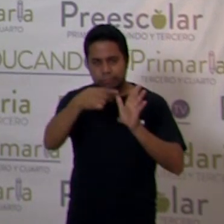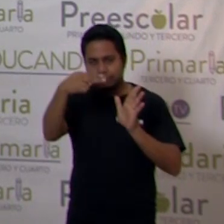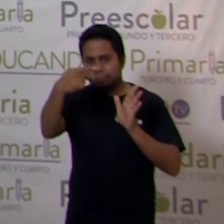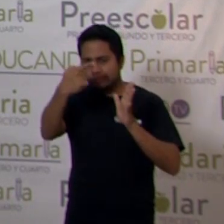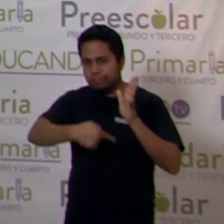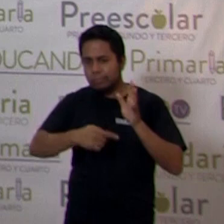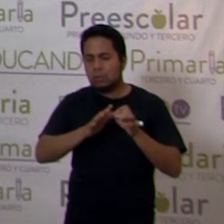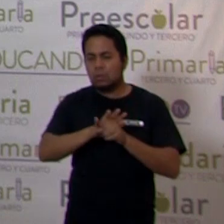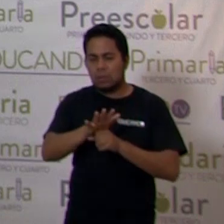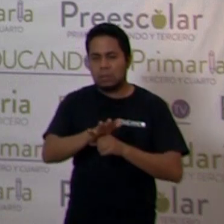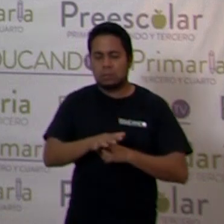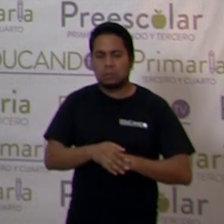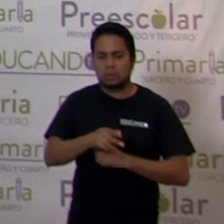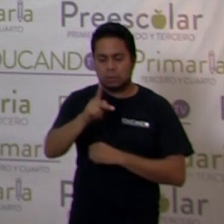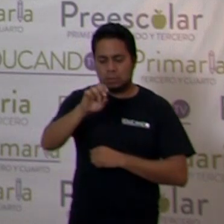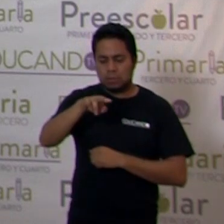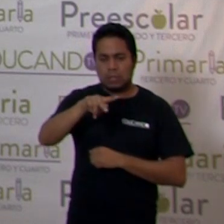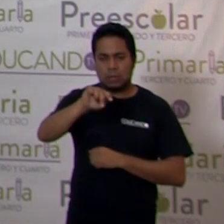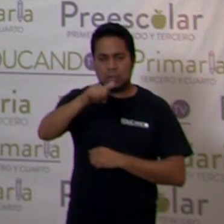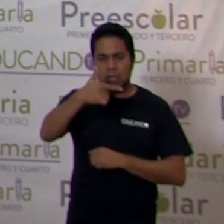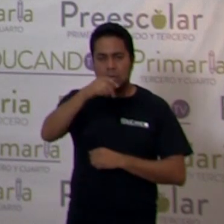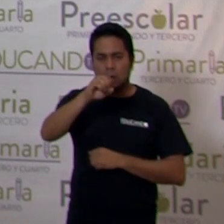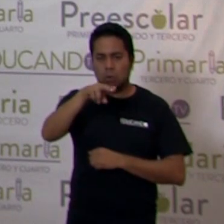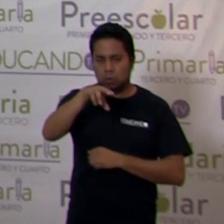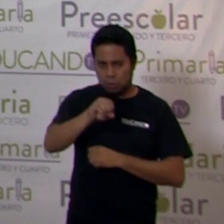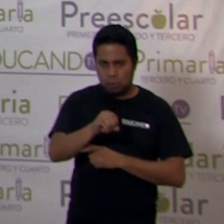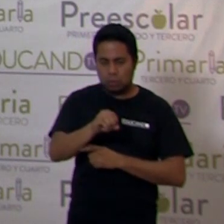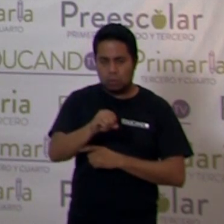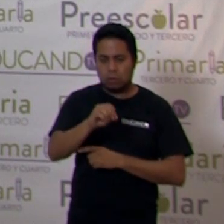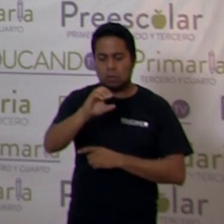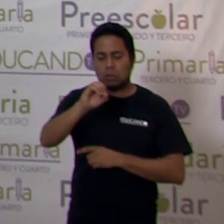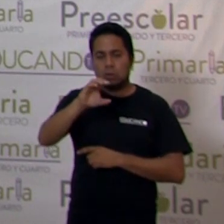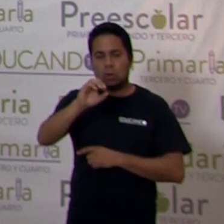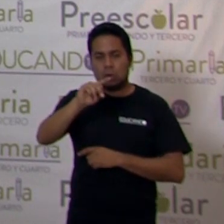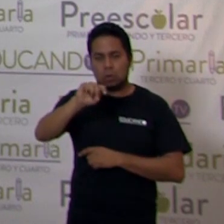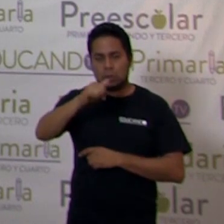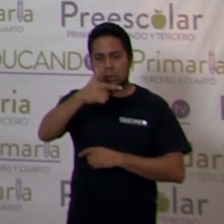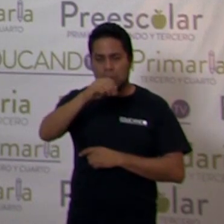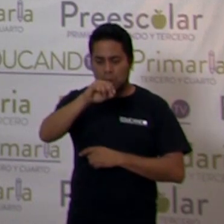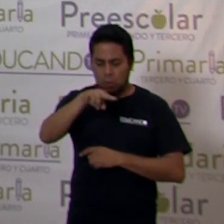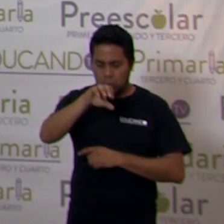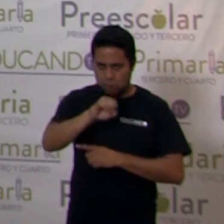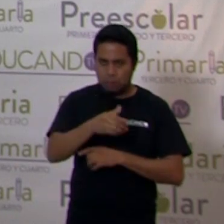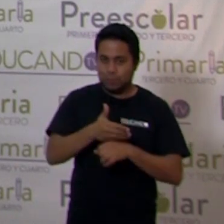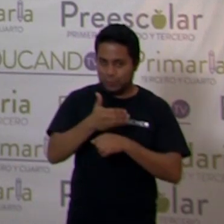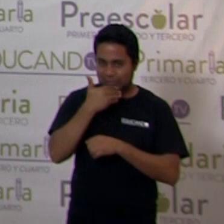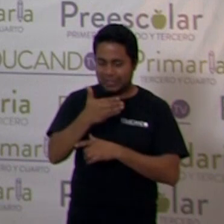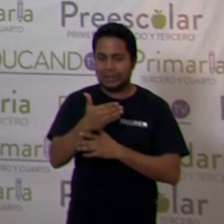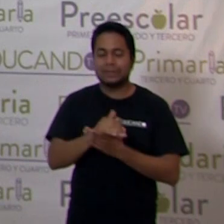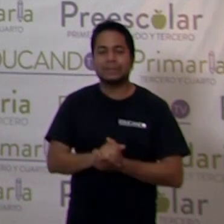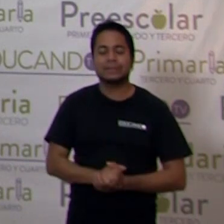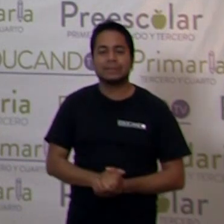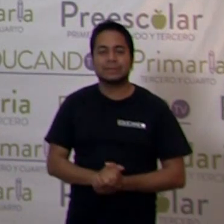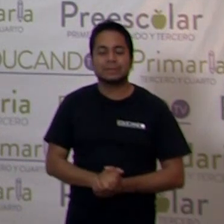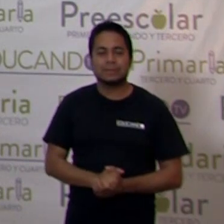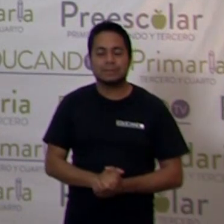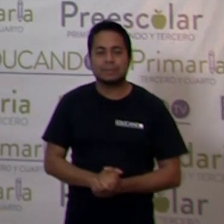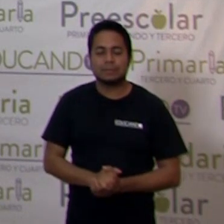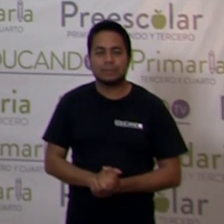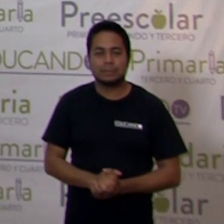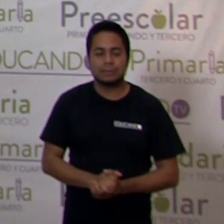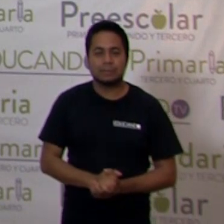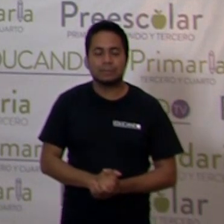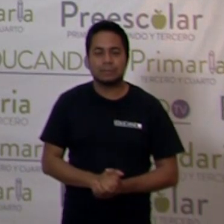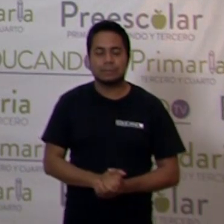llama así es Pentágono octágono muy bien la de